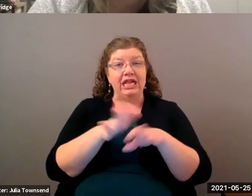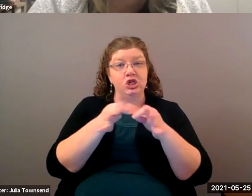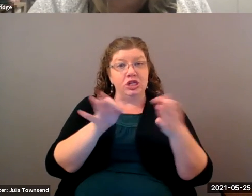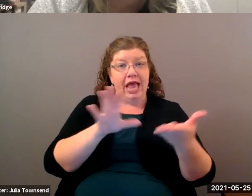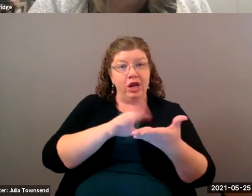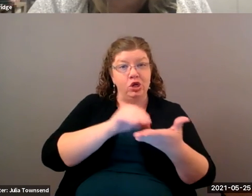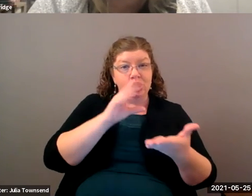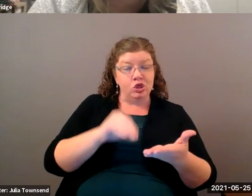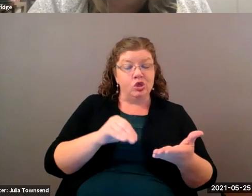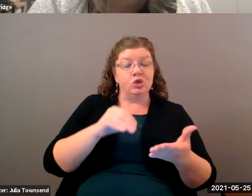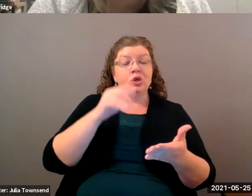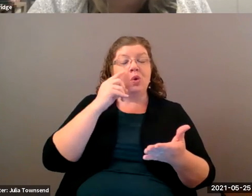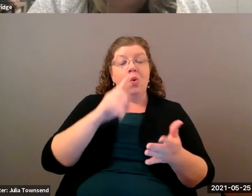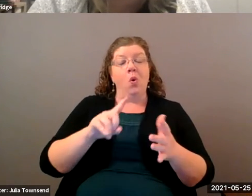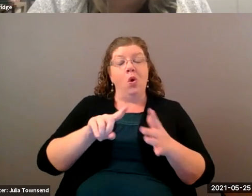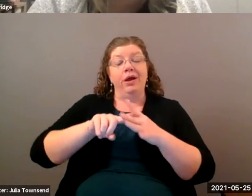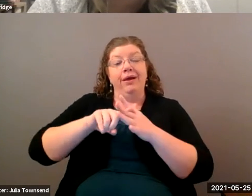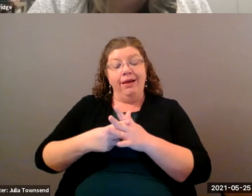Me gustaría que